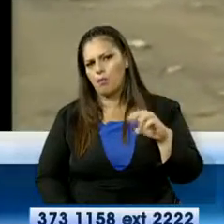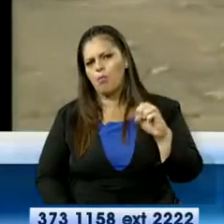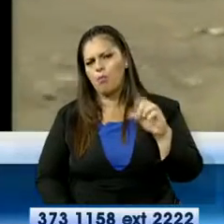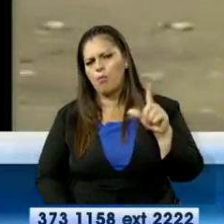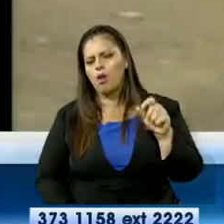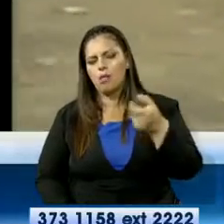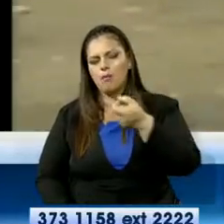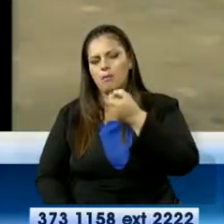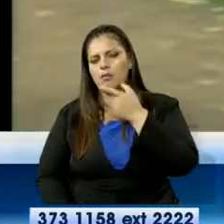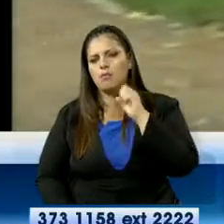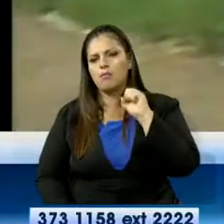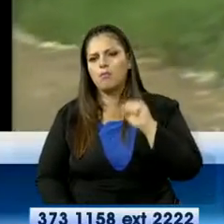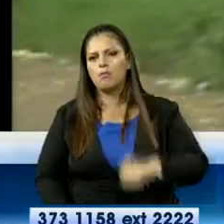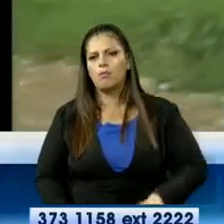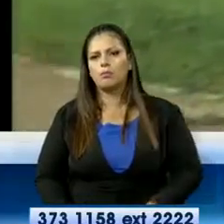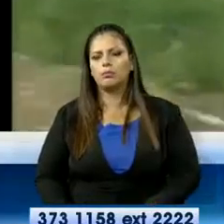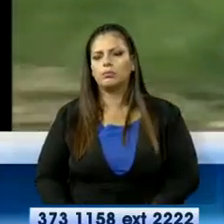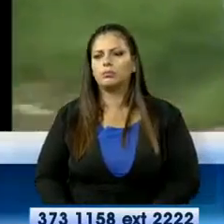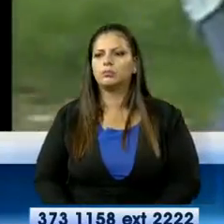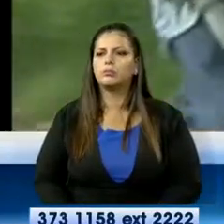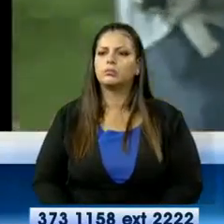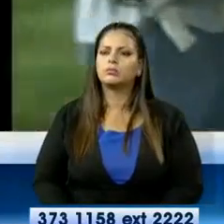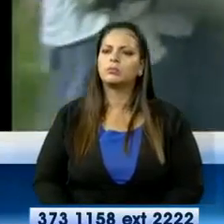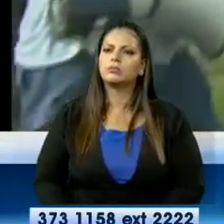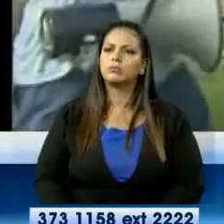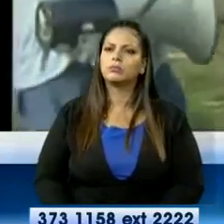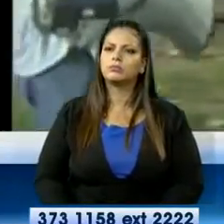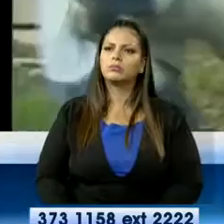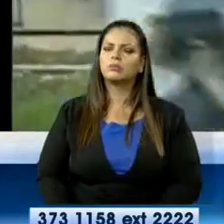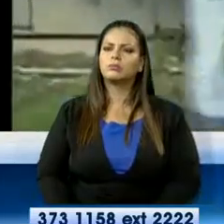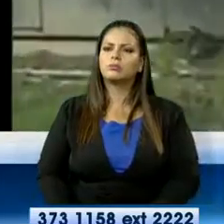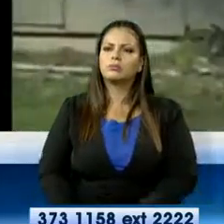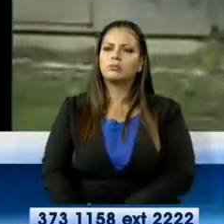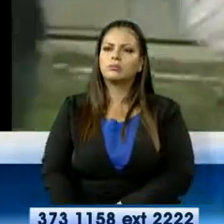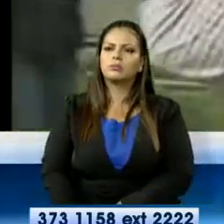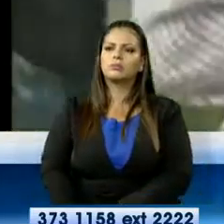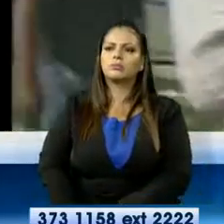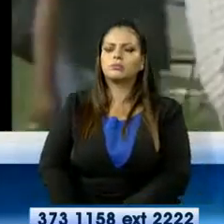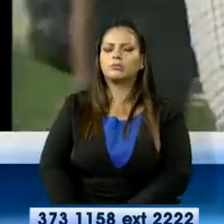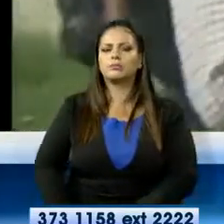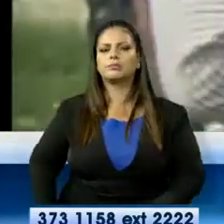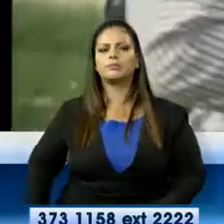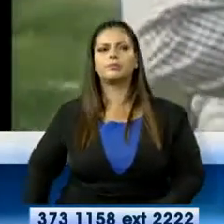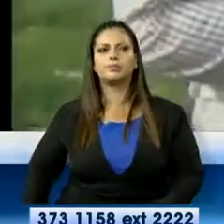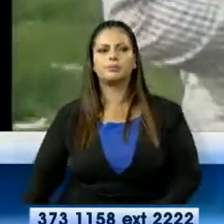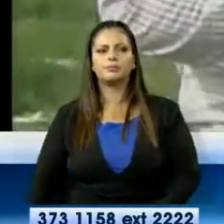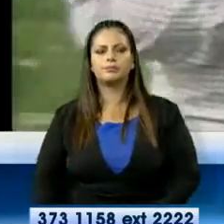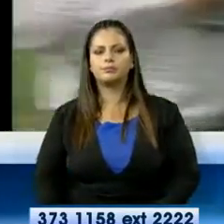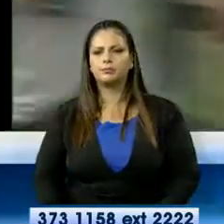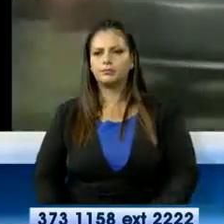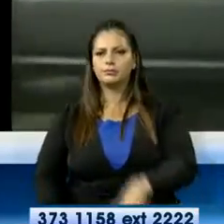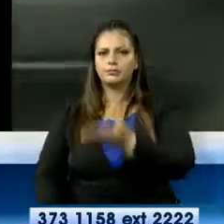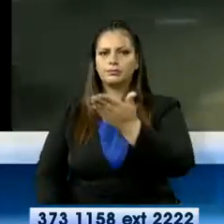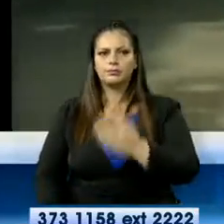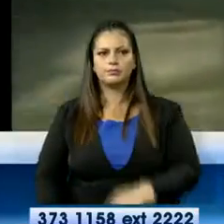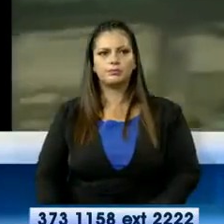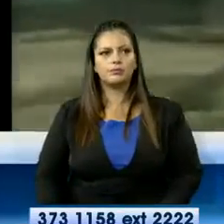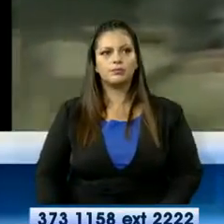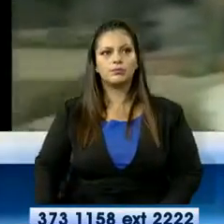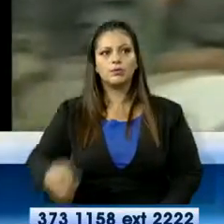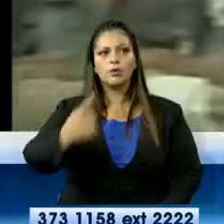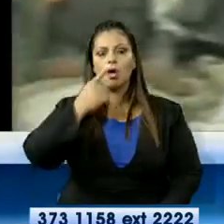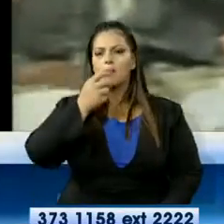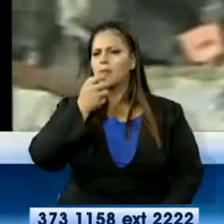doctora ya mismo comenzamos con set todavía porque la campaña todavía sigue ahí está el buceador que es quien está llamando